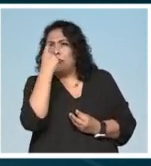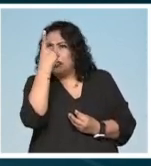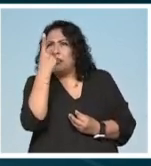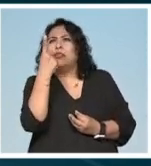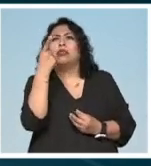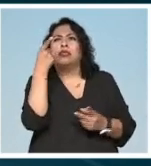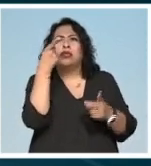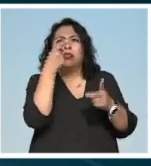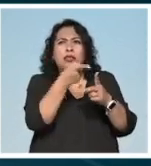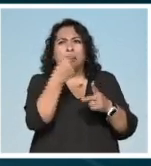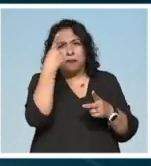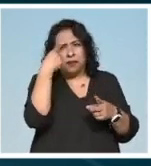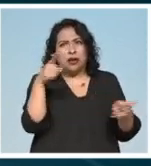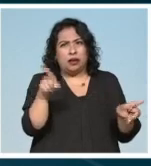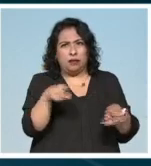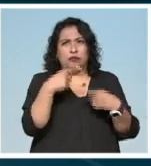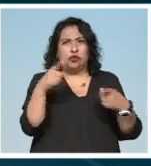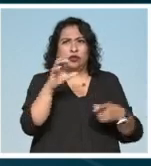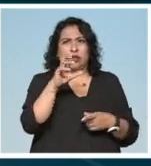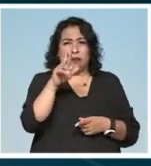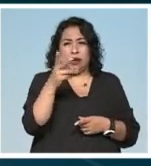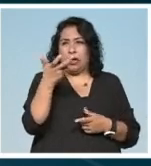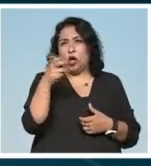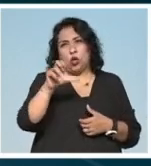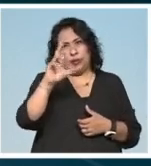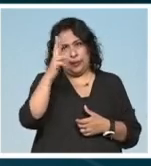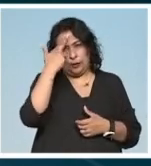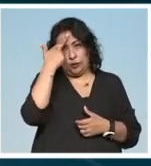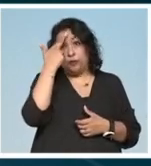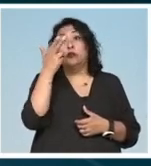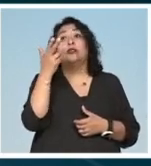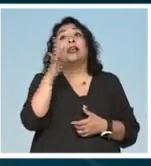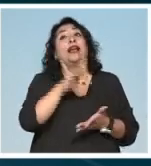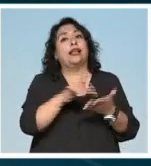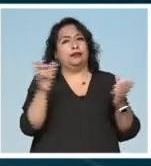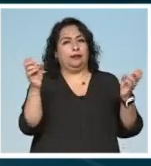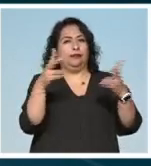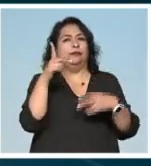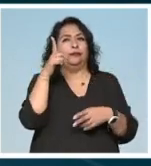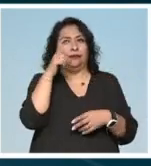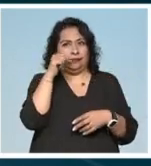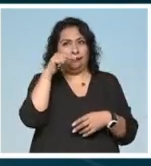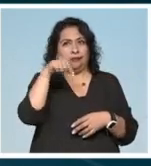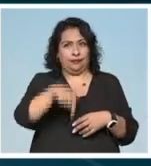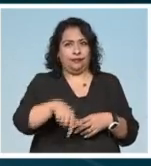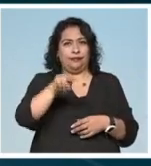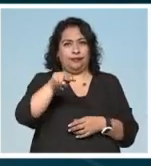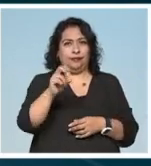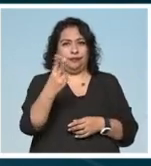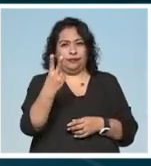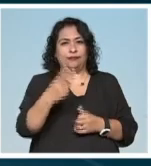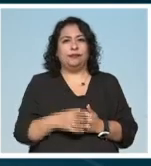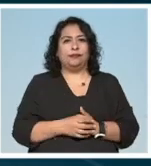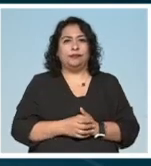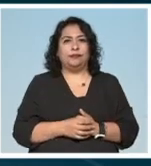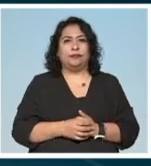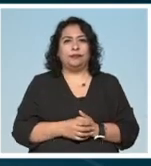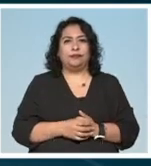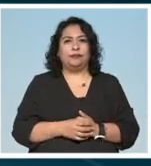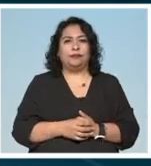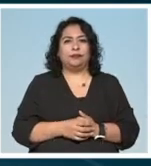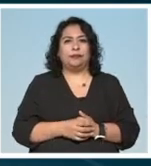sus composiciones para música de cámara. Así lo recordamos esta noche. Muchas gracias, nos vemos mañana aquí en Noticias 22.